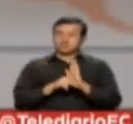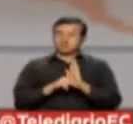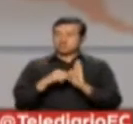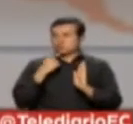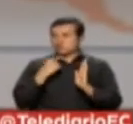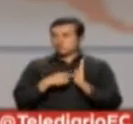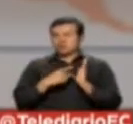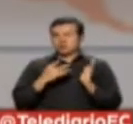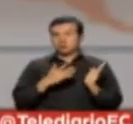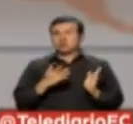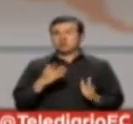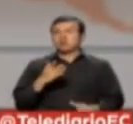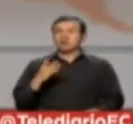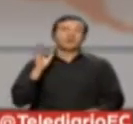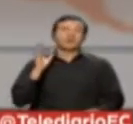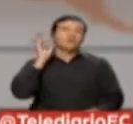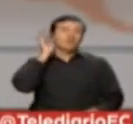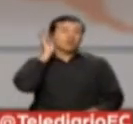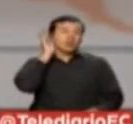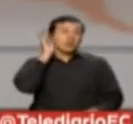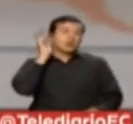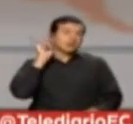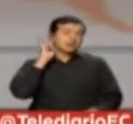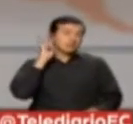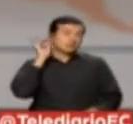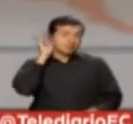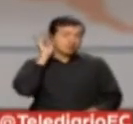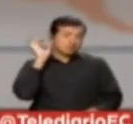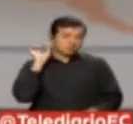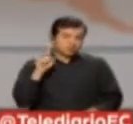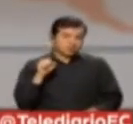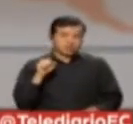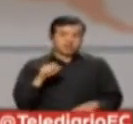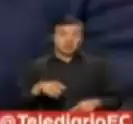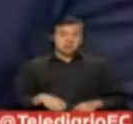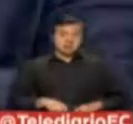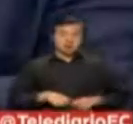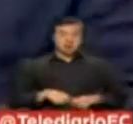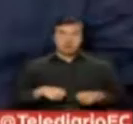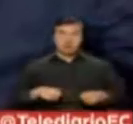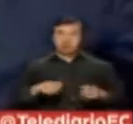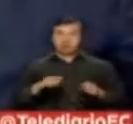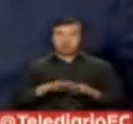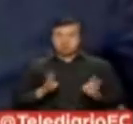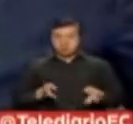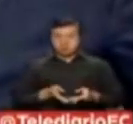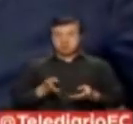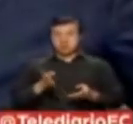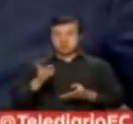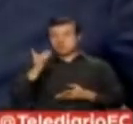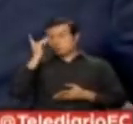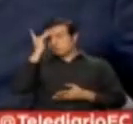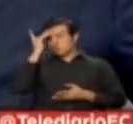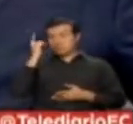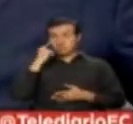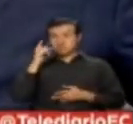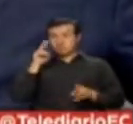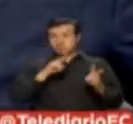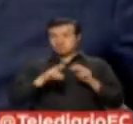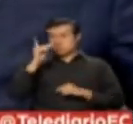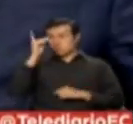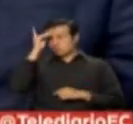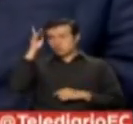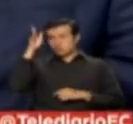ejemplo el hecho de que las chicas puedan escoger si van con falda o pantalón a clases perdón pero lo de los deberes sigue siendo discrecional de parte de